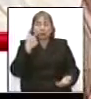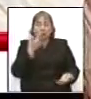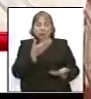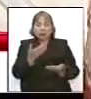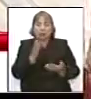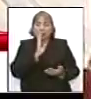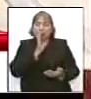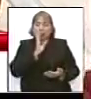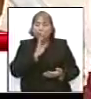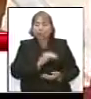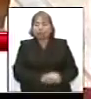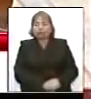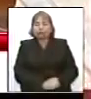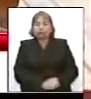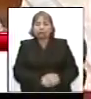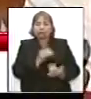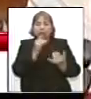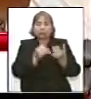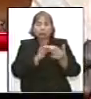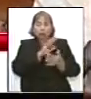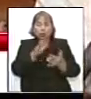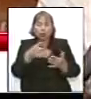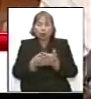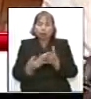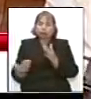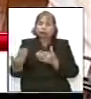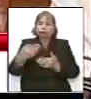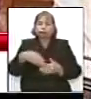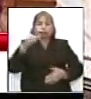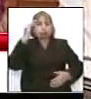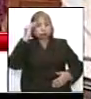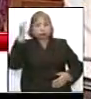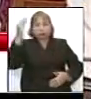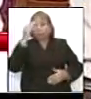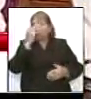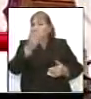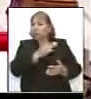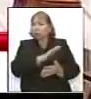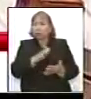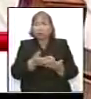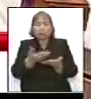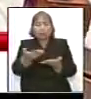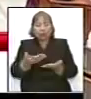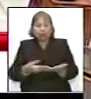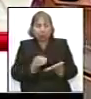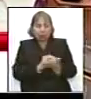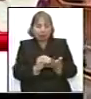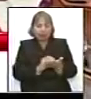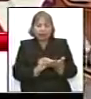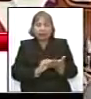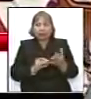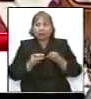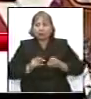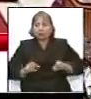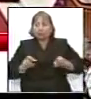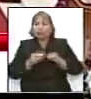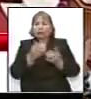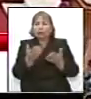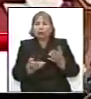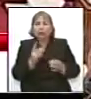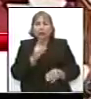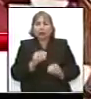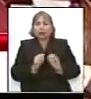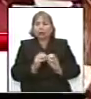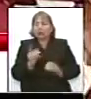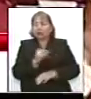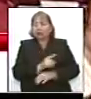está brindando todo lo que vendría a ser las mociones de saludo que han sido alcanzadas por los parlamentarios durante el inicio